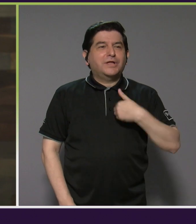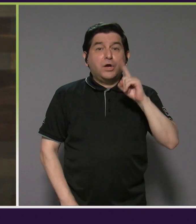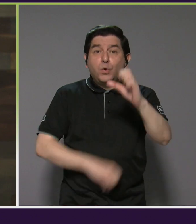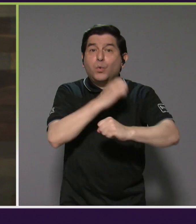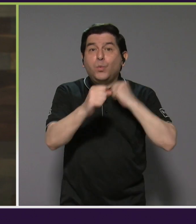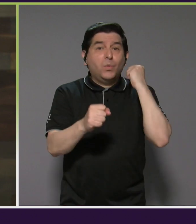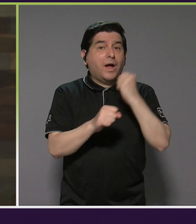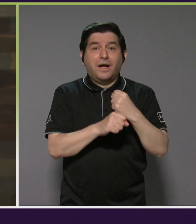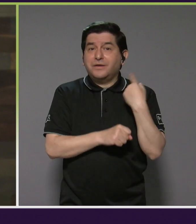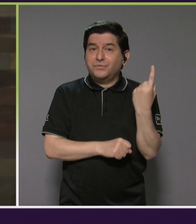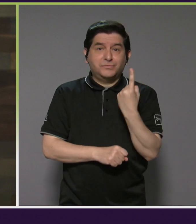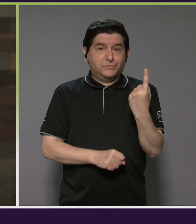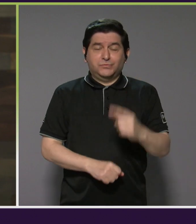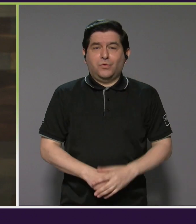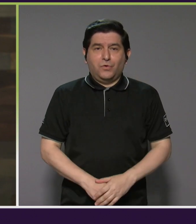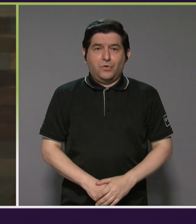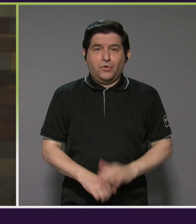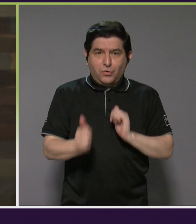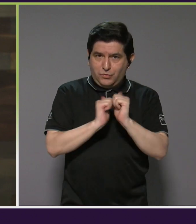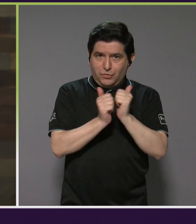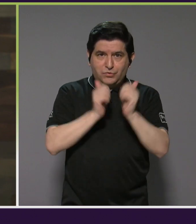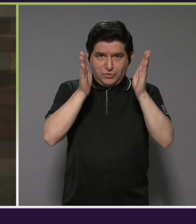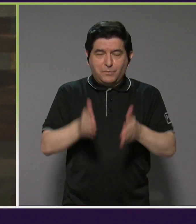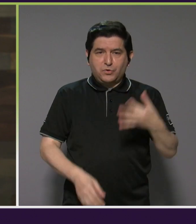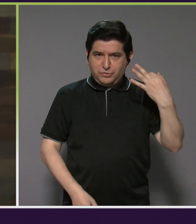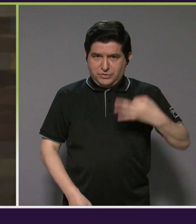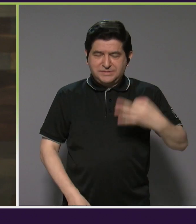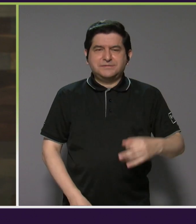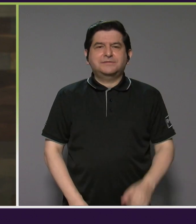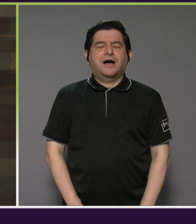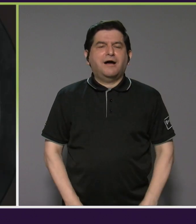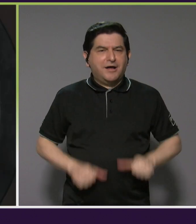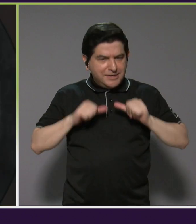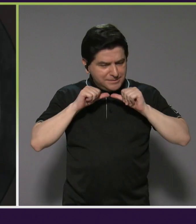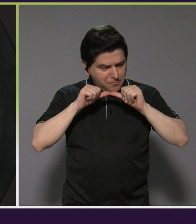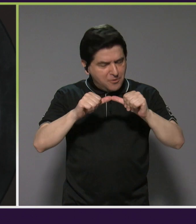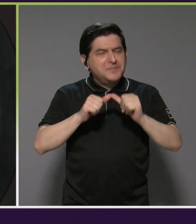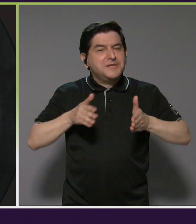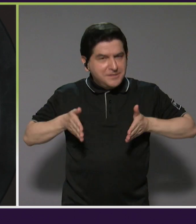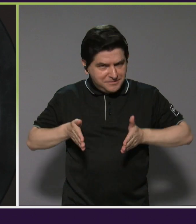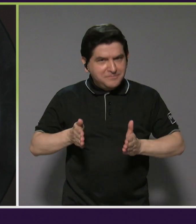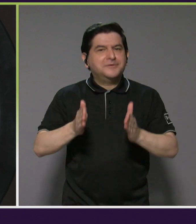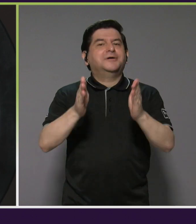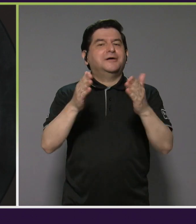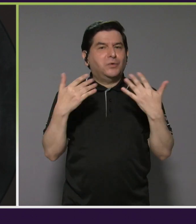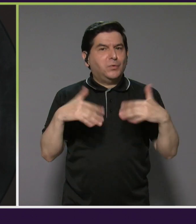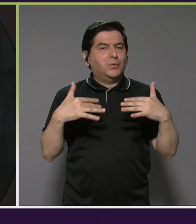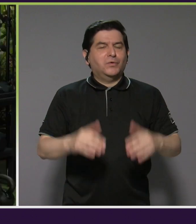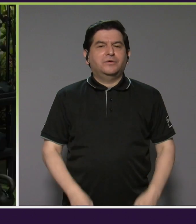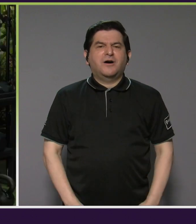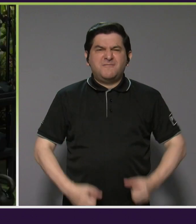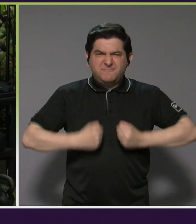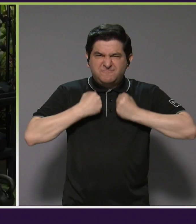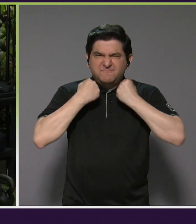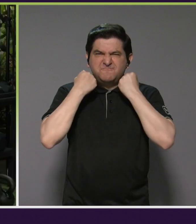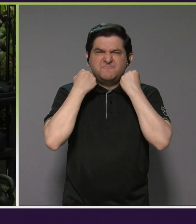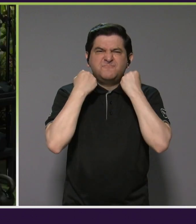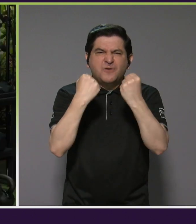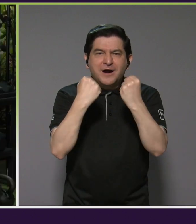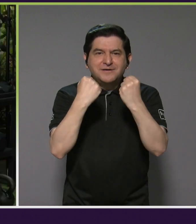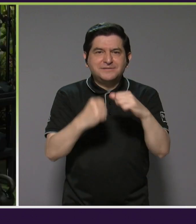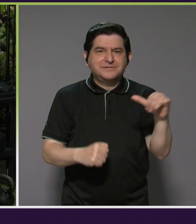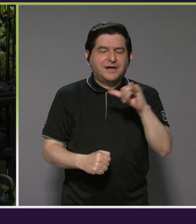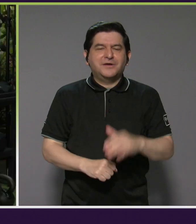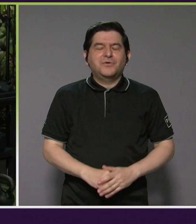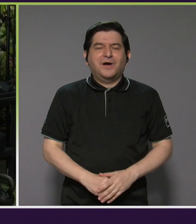año de ser atleta oficial, entonces sé que nos queda un camino grande, ¿verdad? La fuerza es la